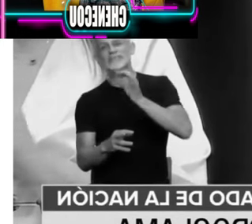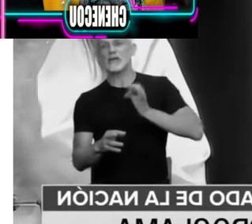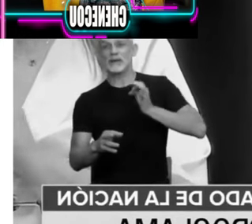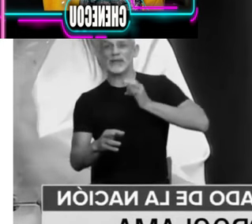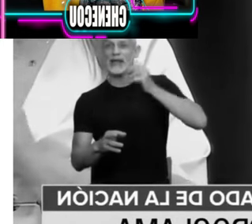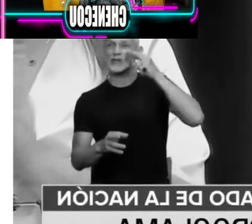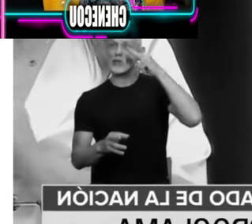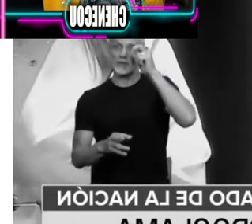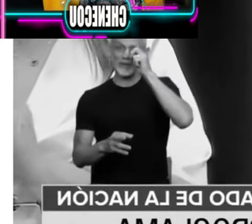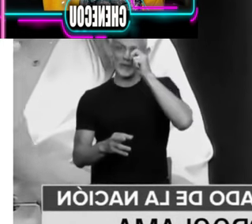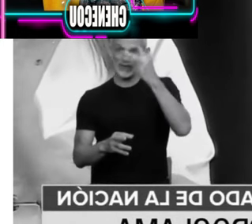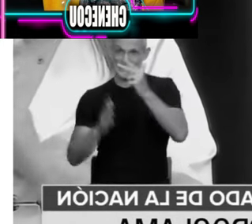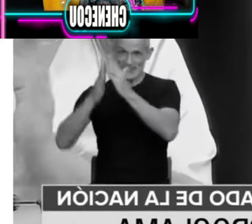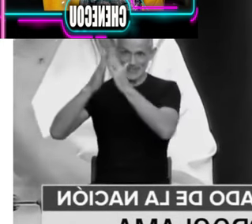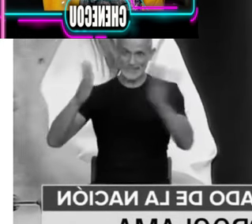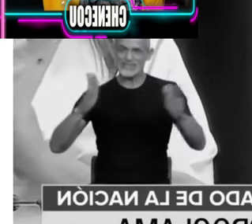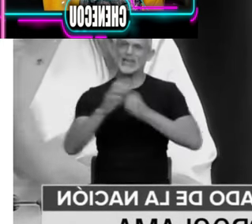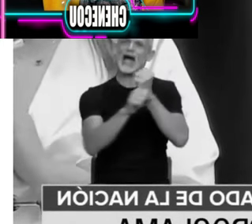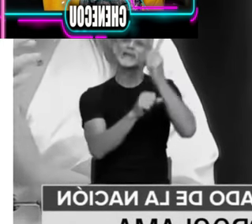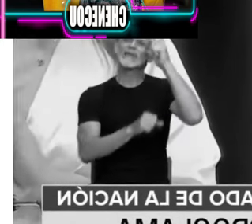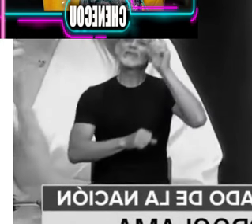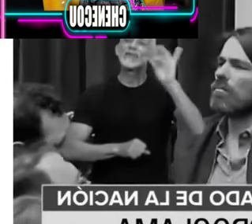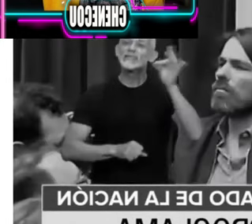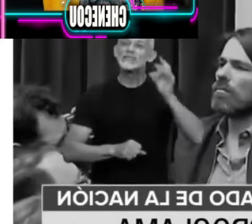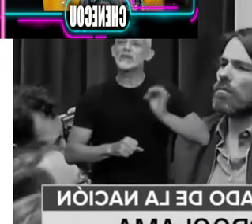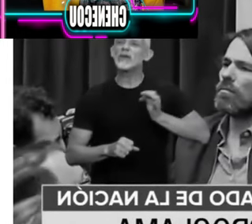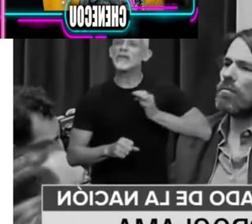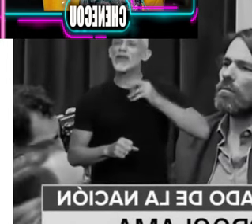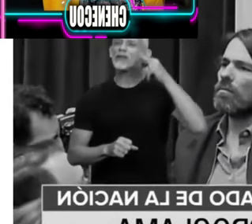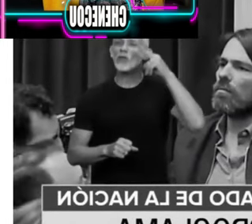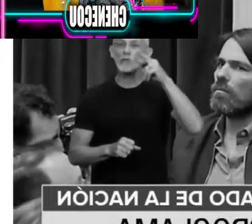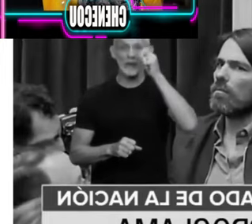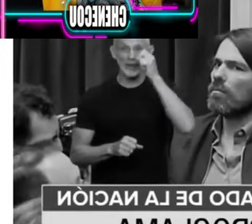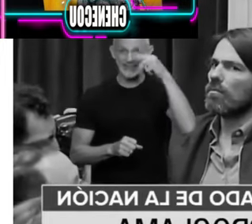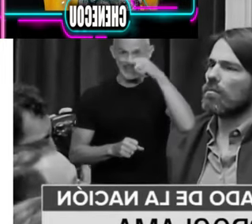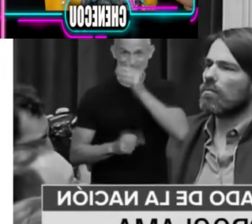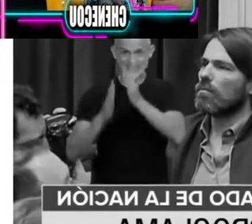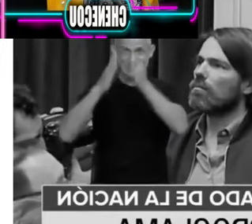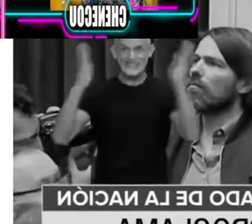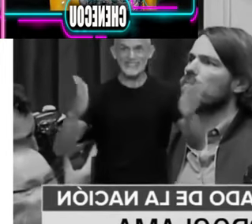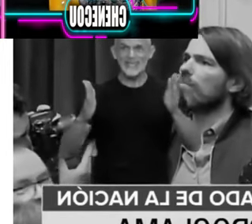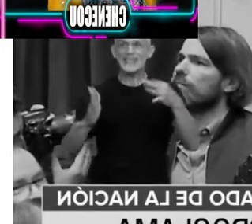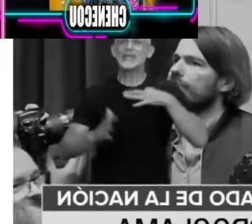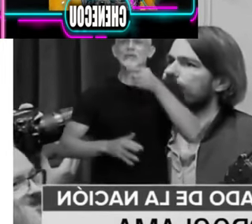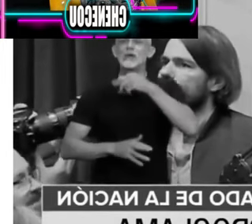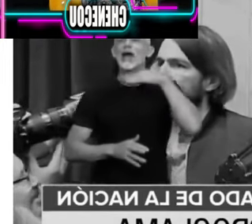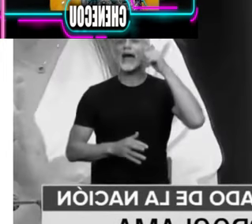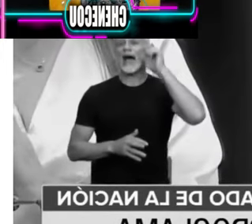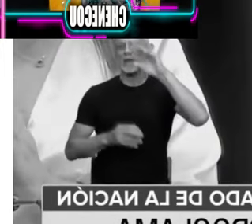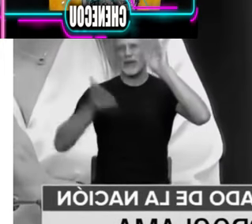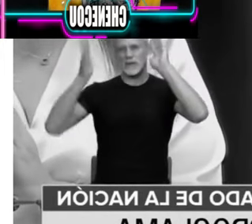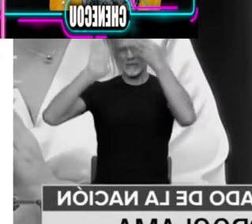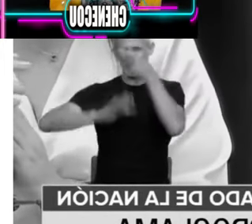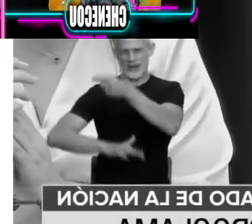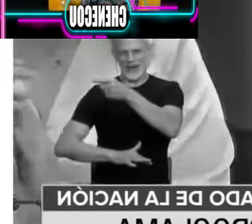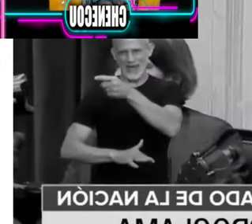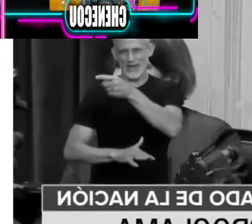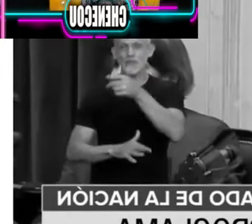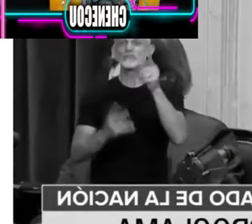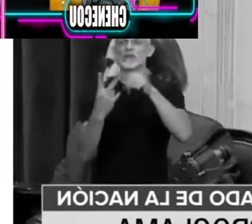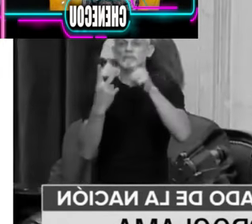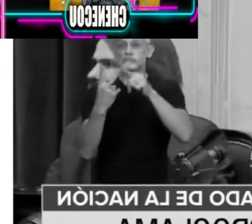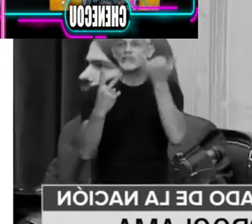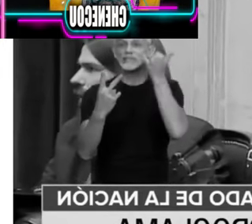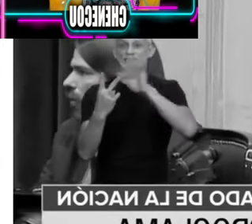año 2023 al 10 de diciembre del año 2027, el ciudadano Javier Gerardo Milei, y